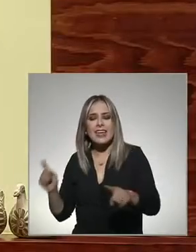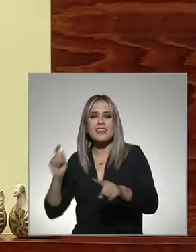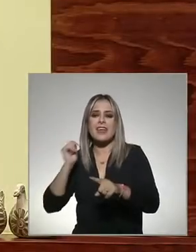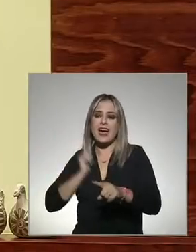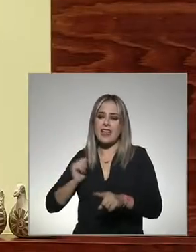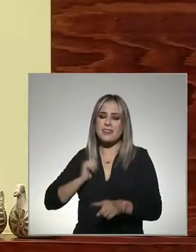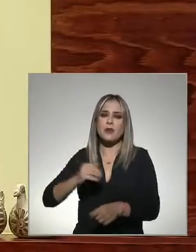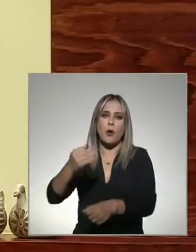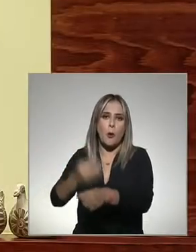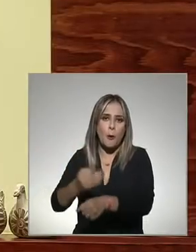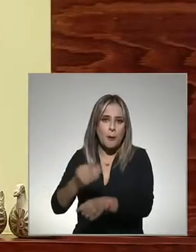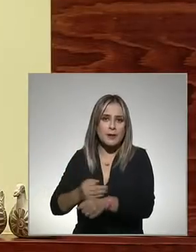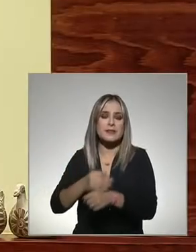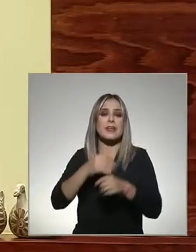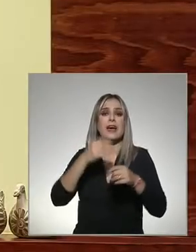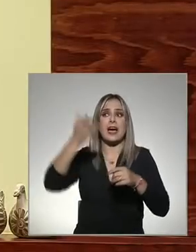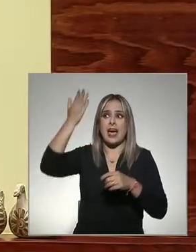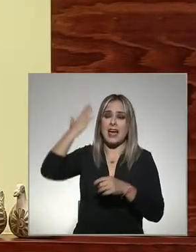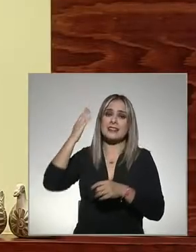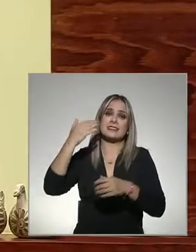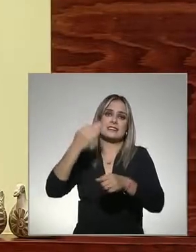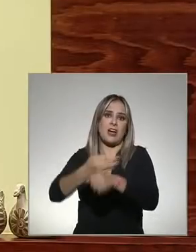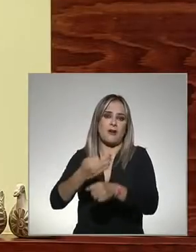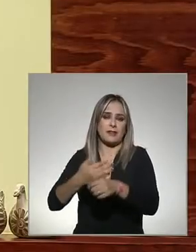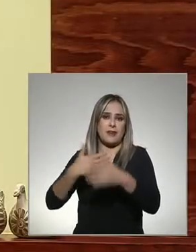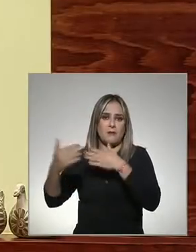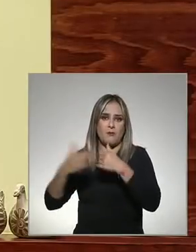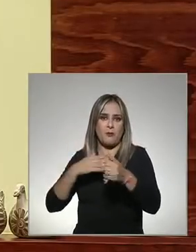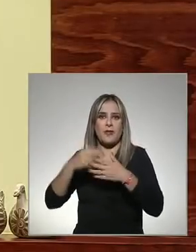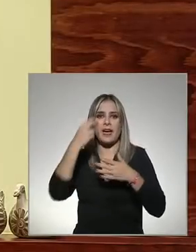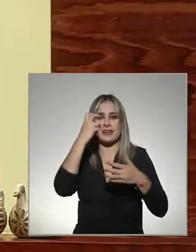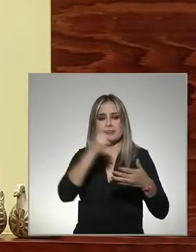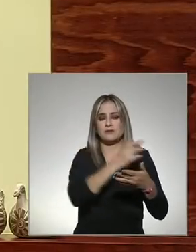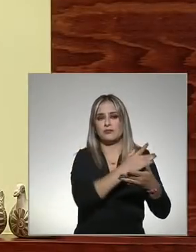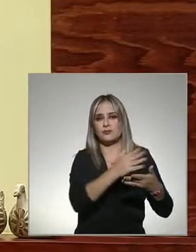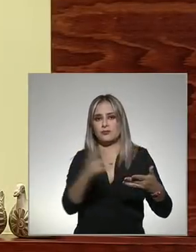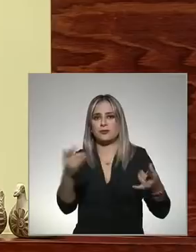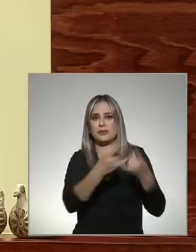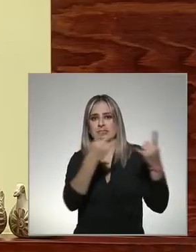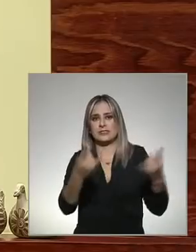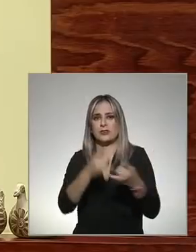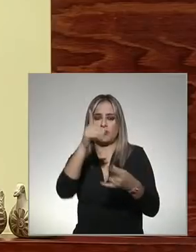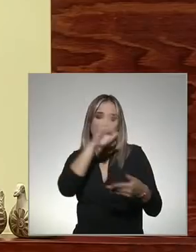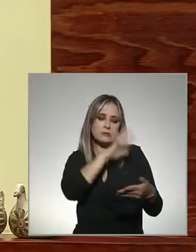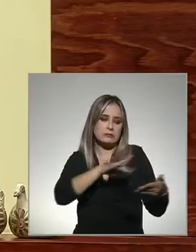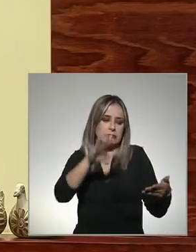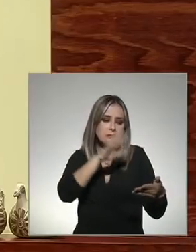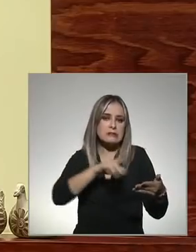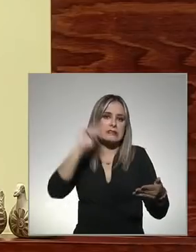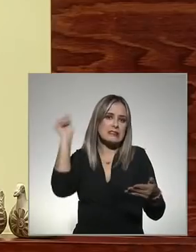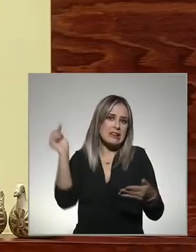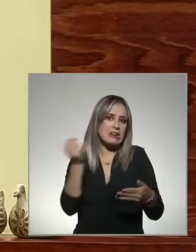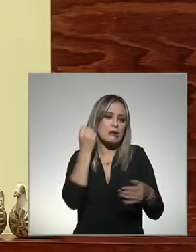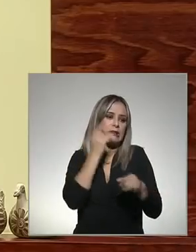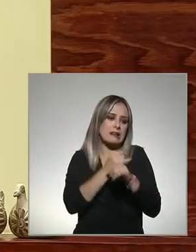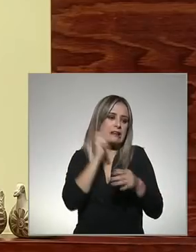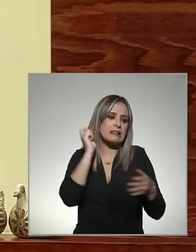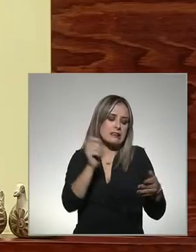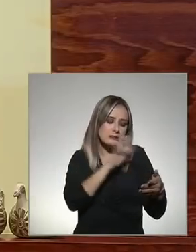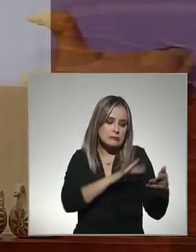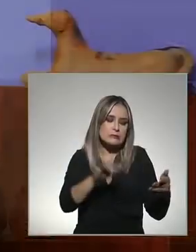los baby boomers hasta los millennials, así como el impacto que ha tenido la tecnología a través del